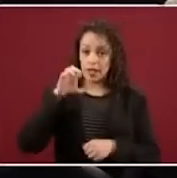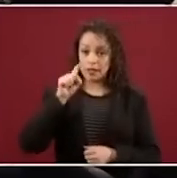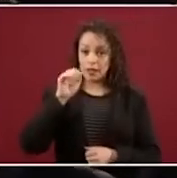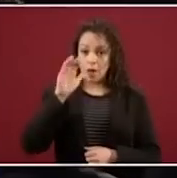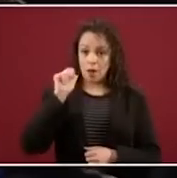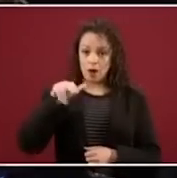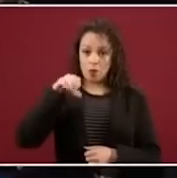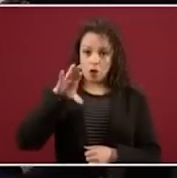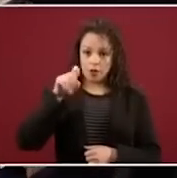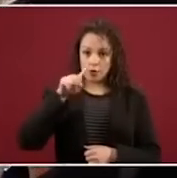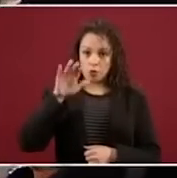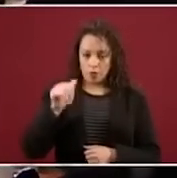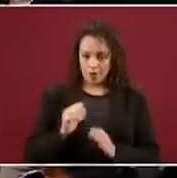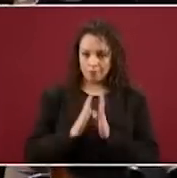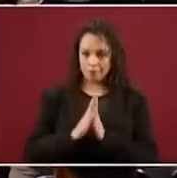favor.